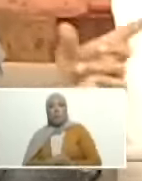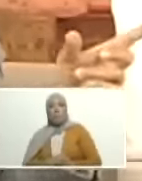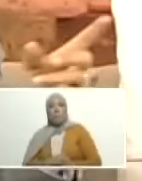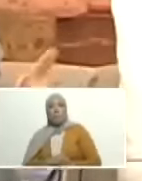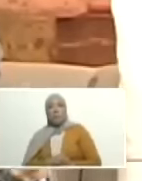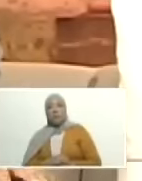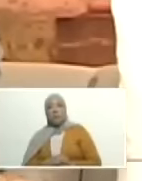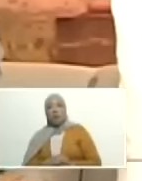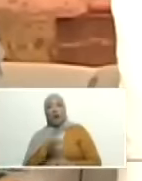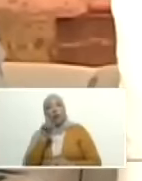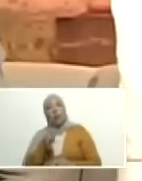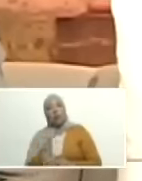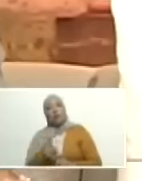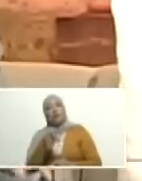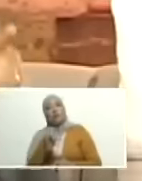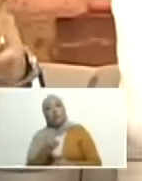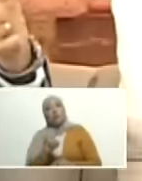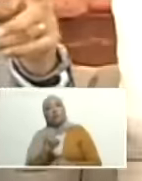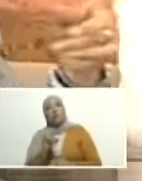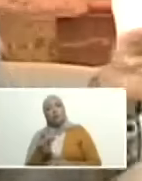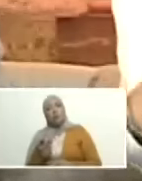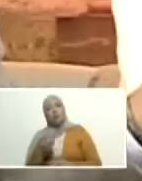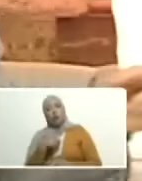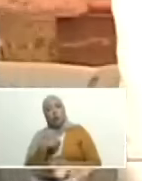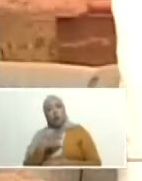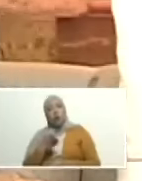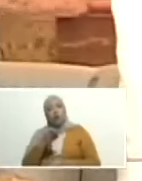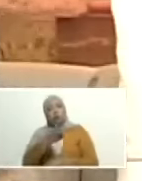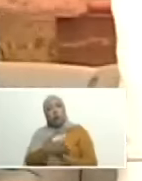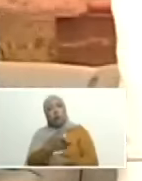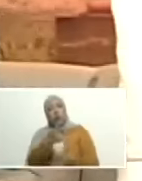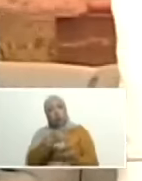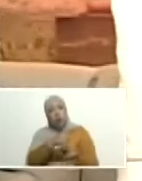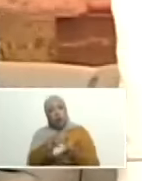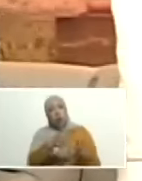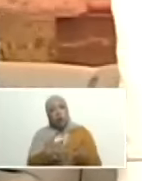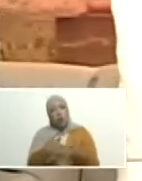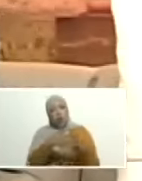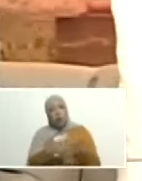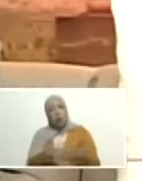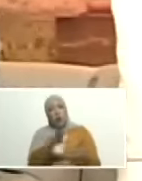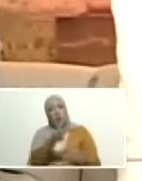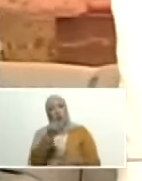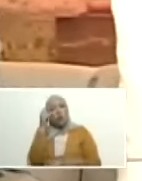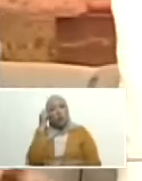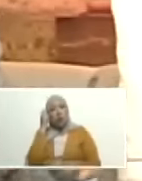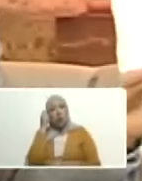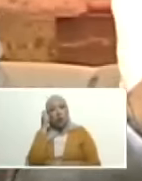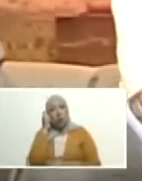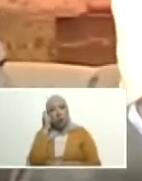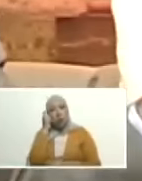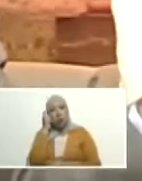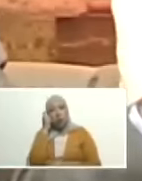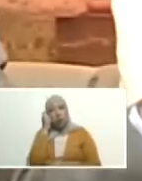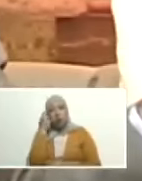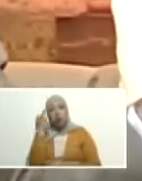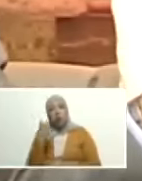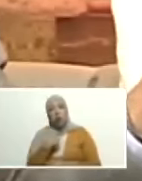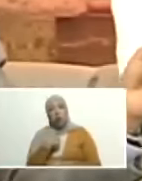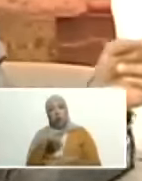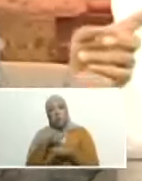Con Trump también, cuando yo fui a Nueva York aquella vez, 4 días, tú eras